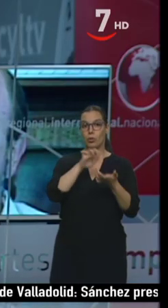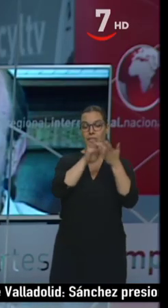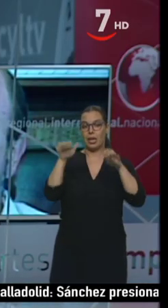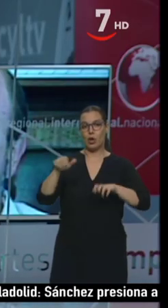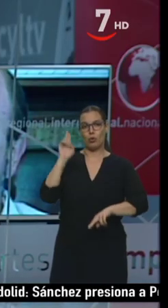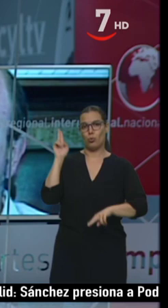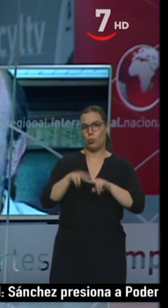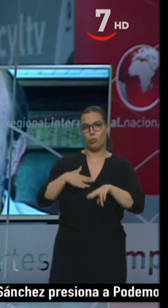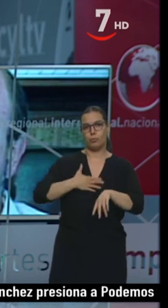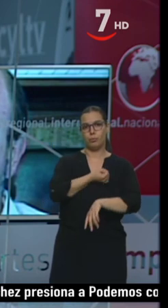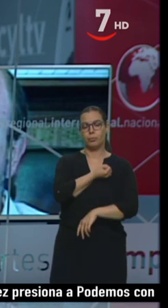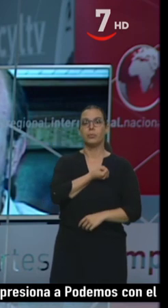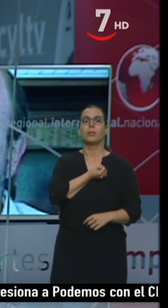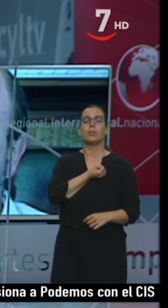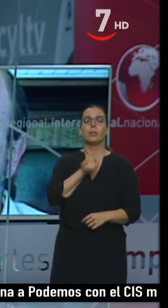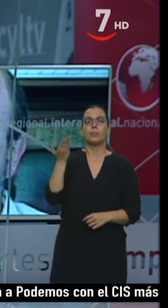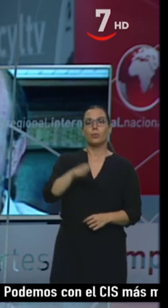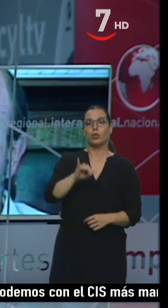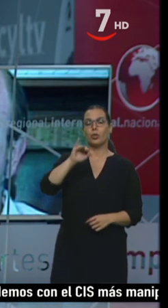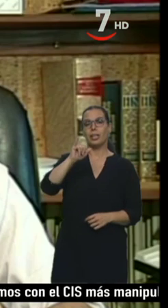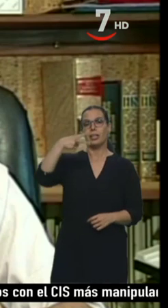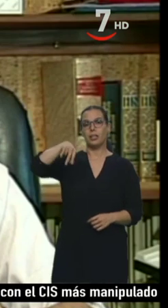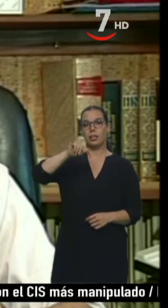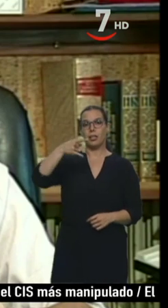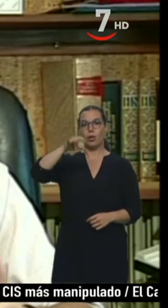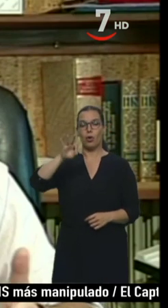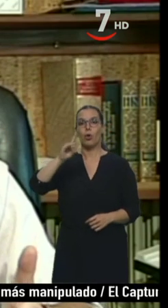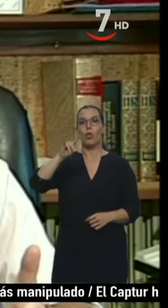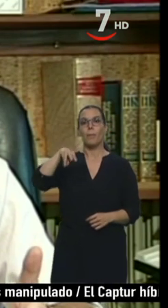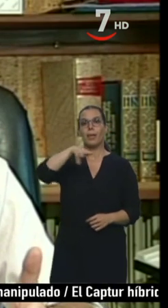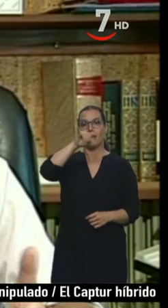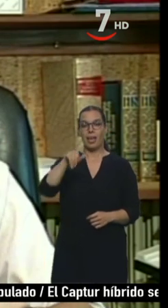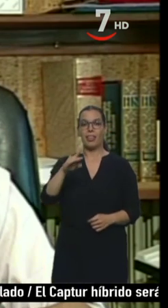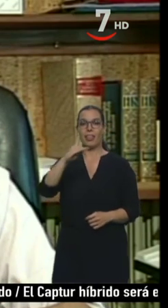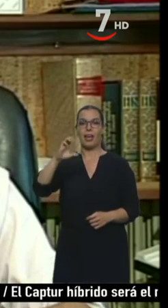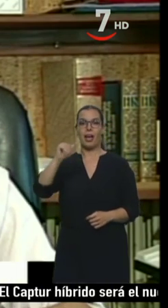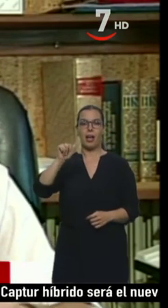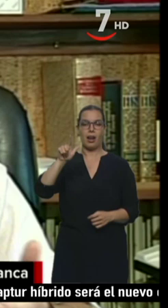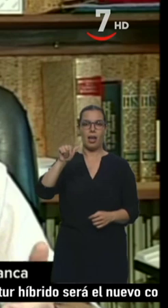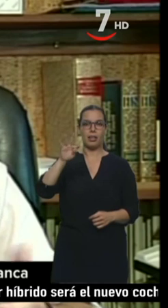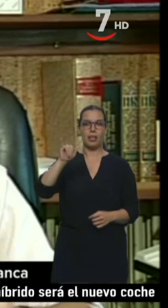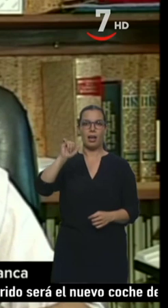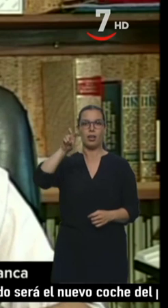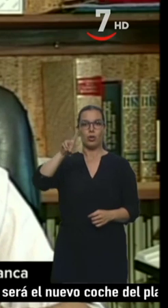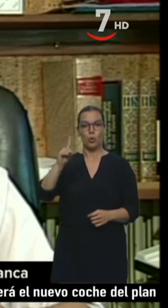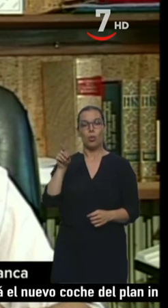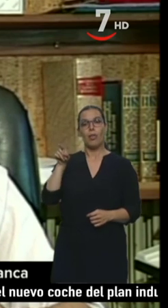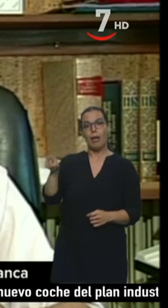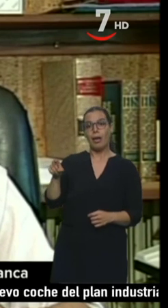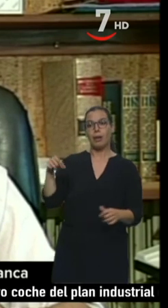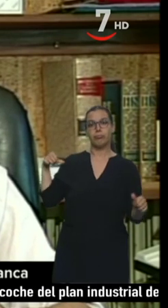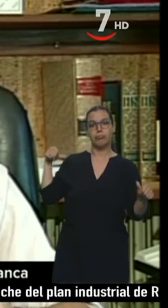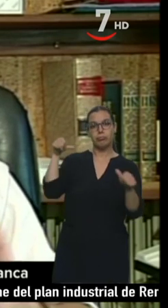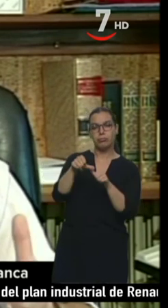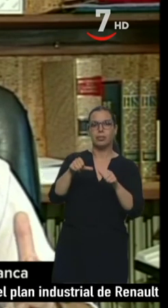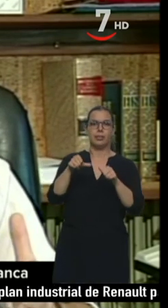fallecido Íñigo Domínguez de Calatayud a los 71 años. Durante 24 años estuvo al frente del diario de la Gaceta